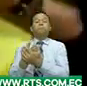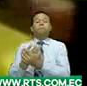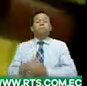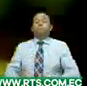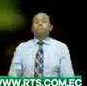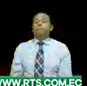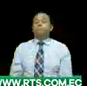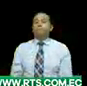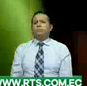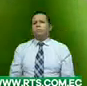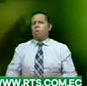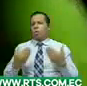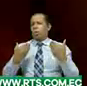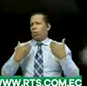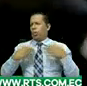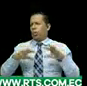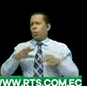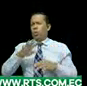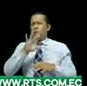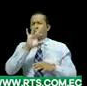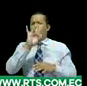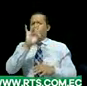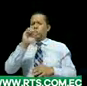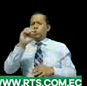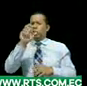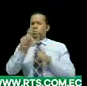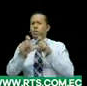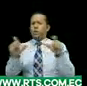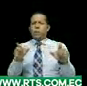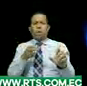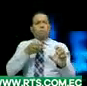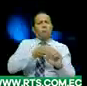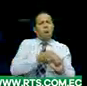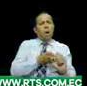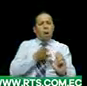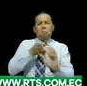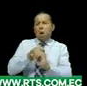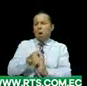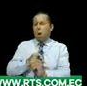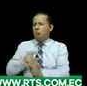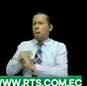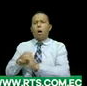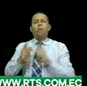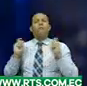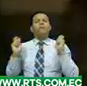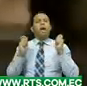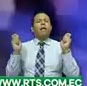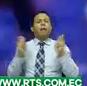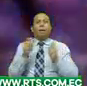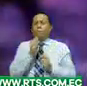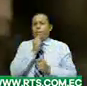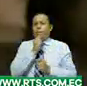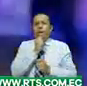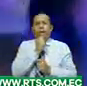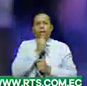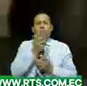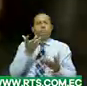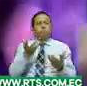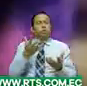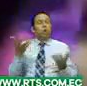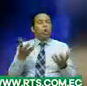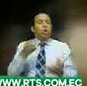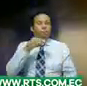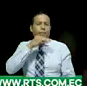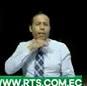Fueron más de 800 personas las que participaron de más de una docena de fiestas clandestinas detectadas durante el feriado de carnaval en Manta, provincia de